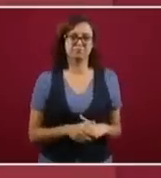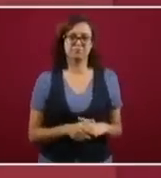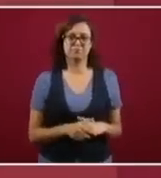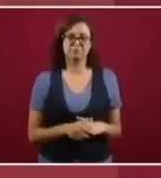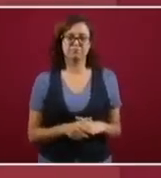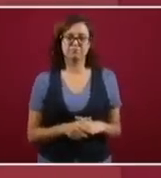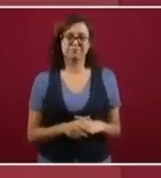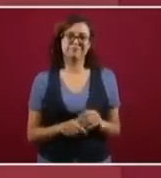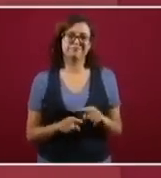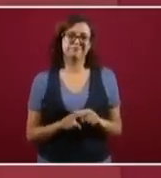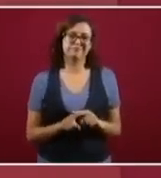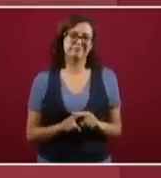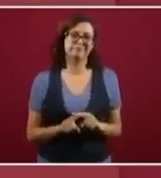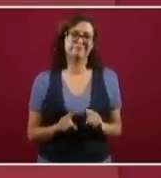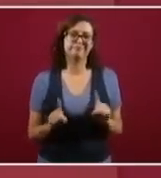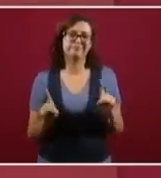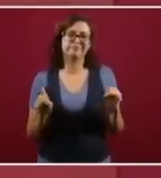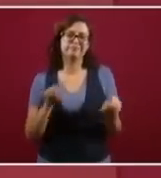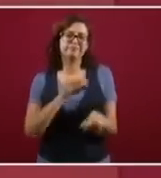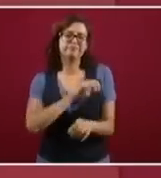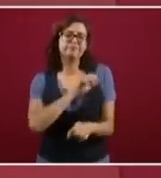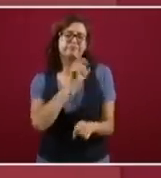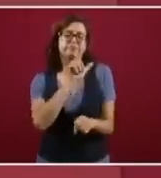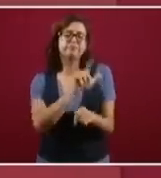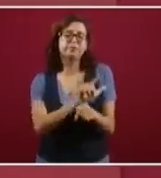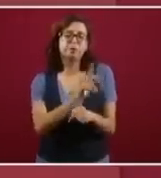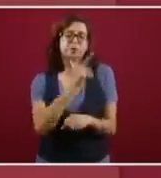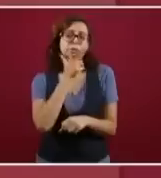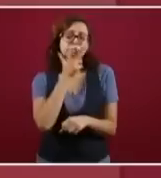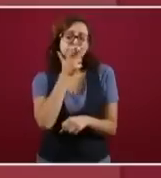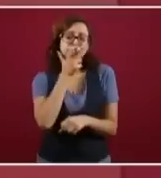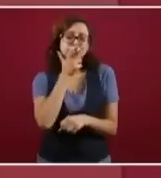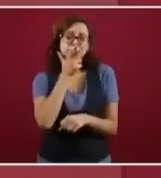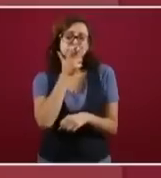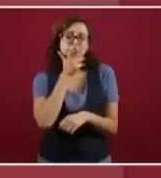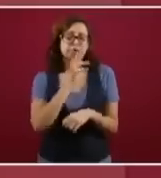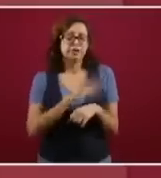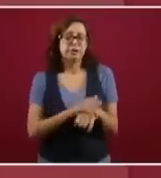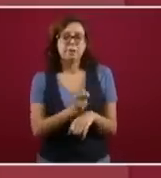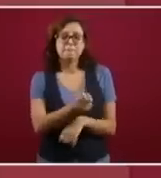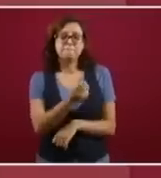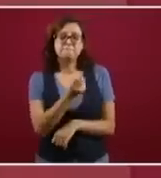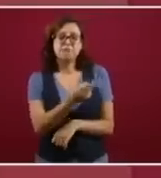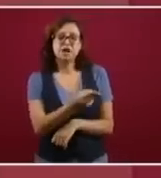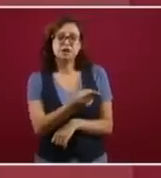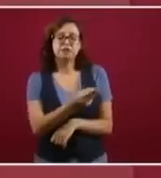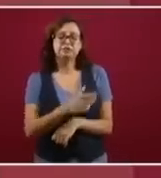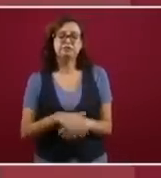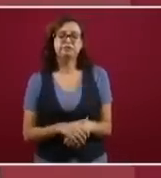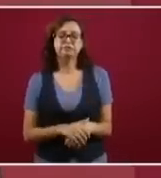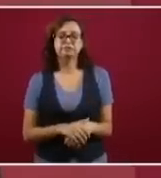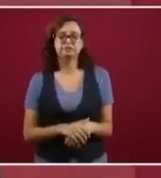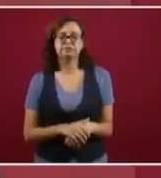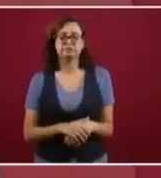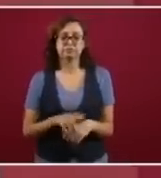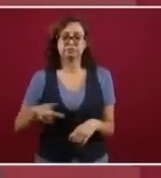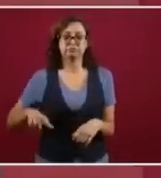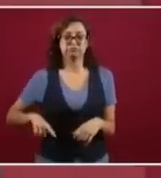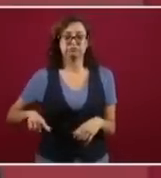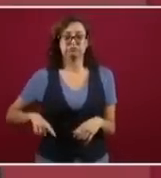de manera especial. Son predilectos del